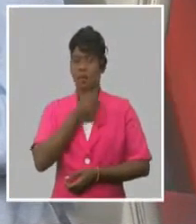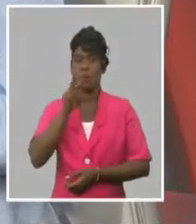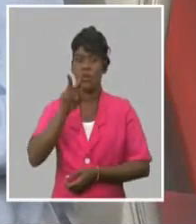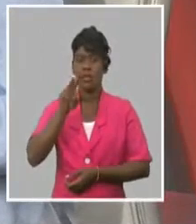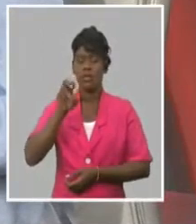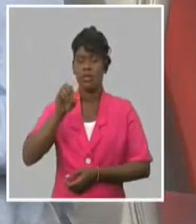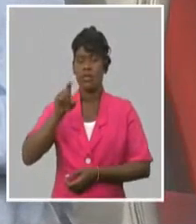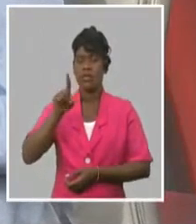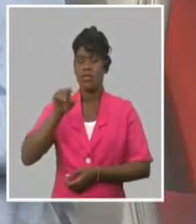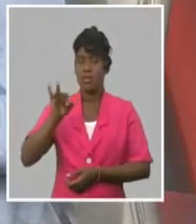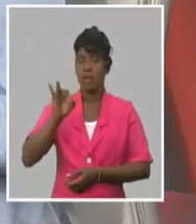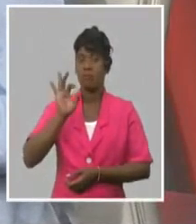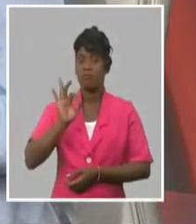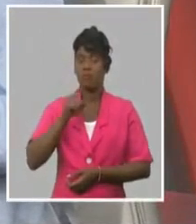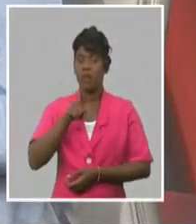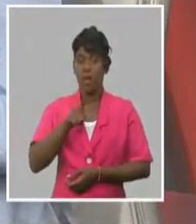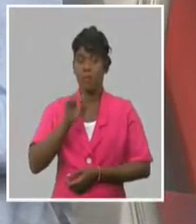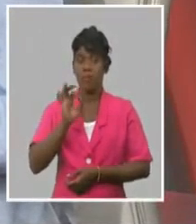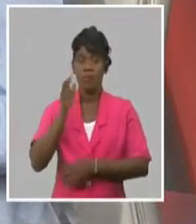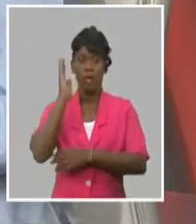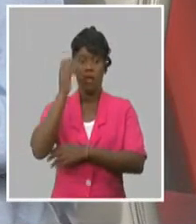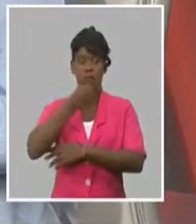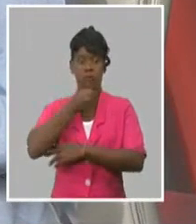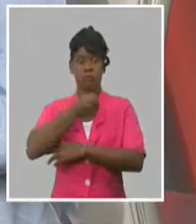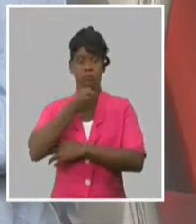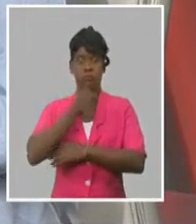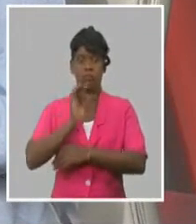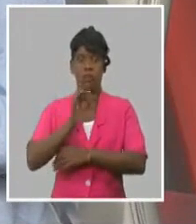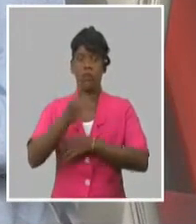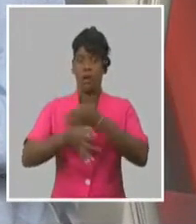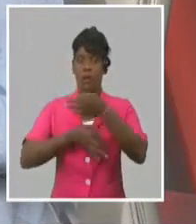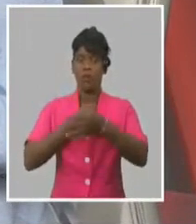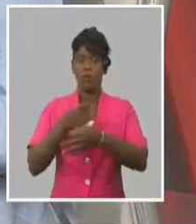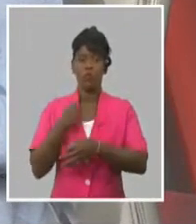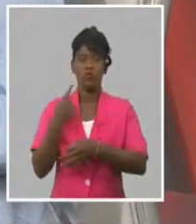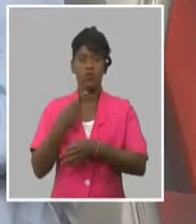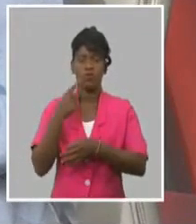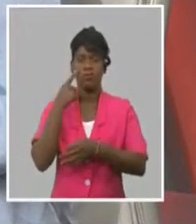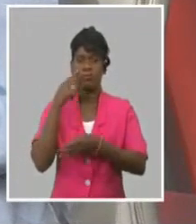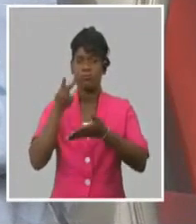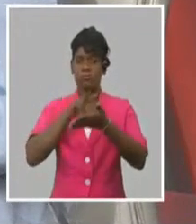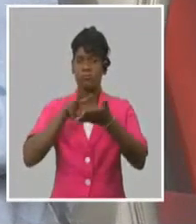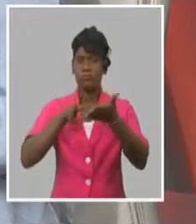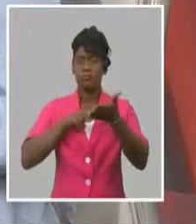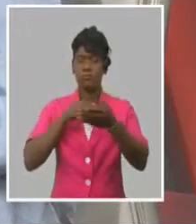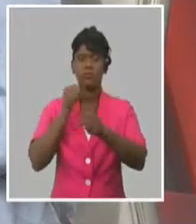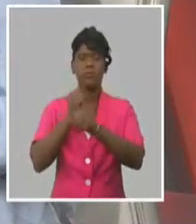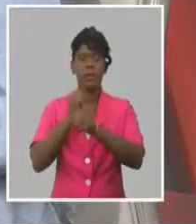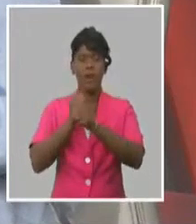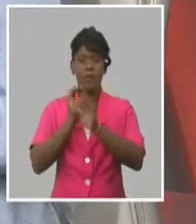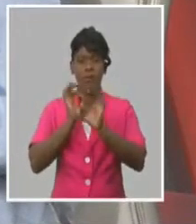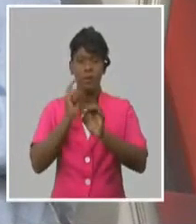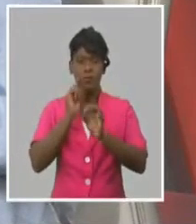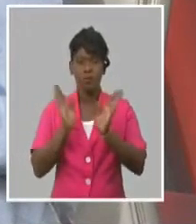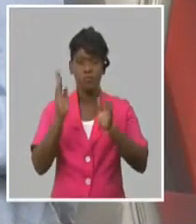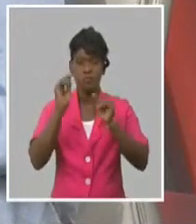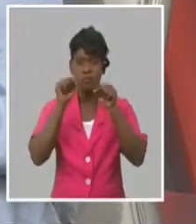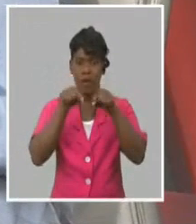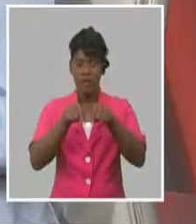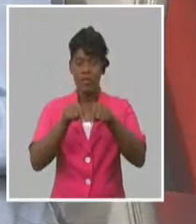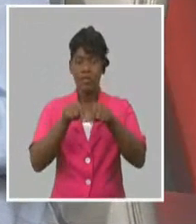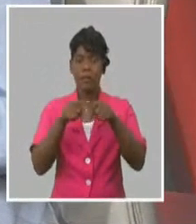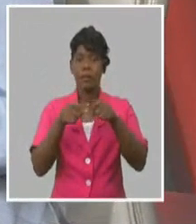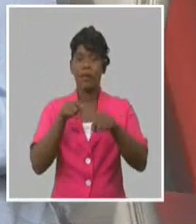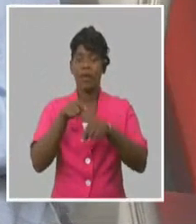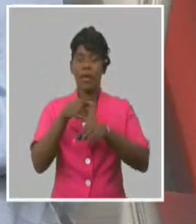de 2017. Esto es un tema, por supuesto, que no está improvisado. Lo hemos venido trabajando ya durante varios años. En la clausura del